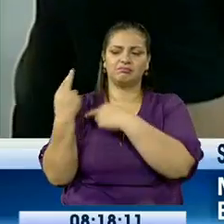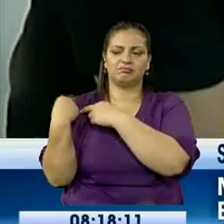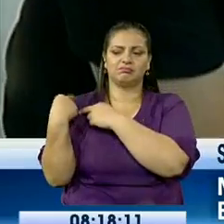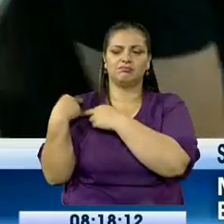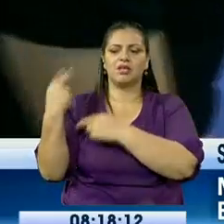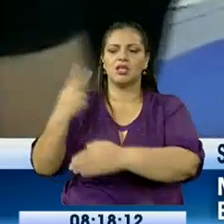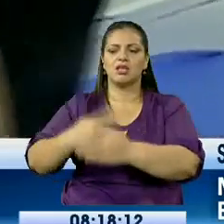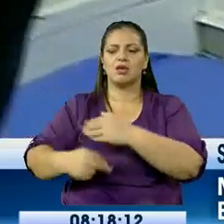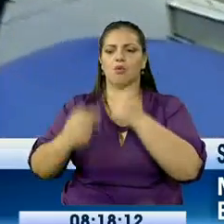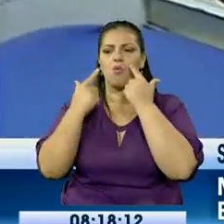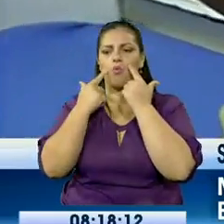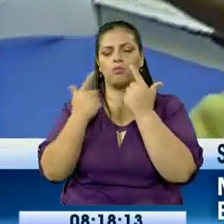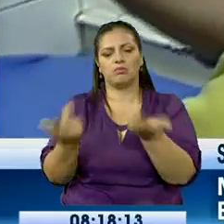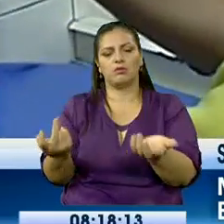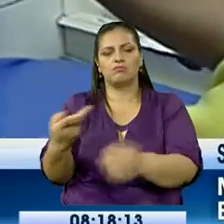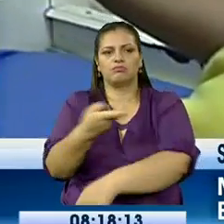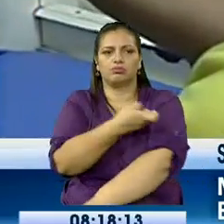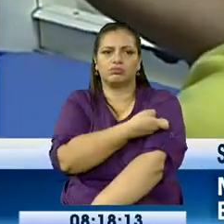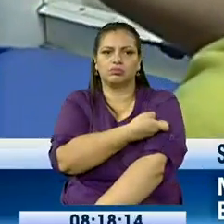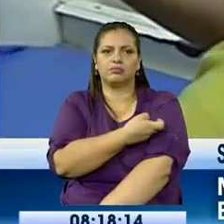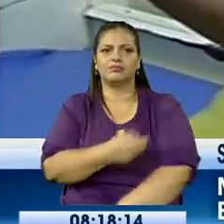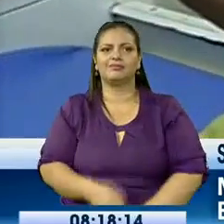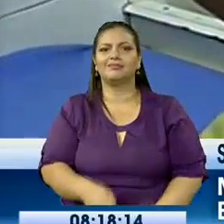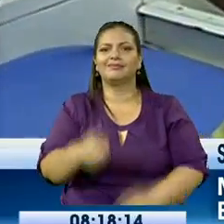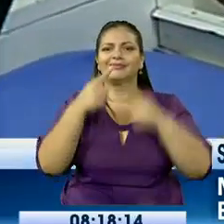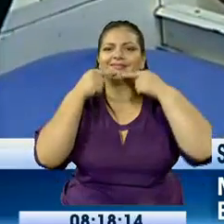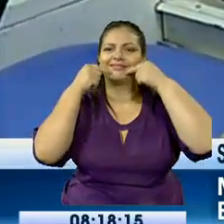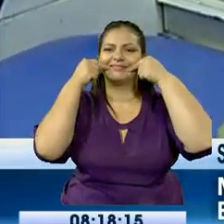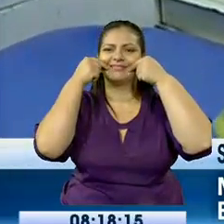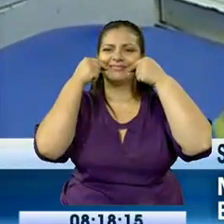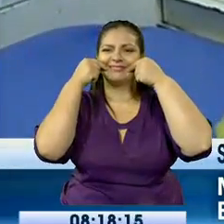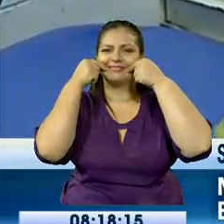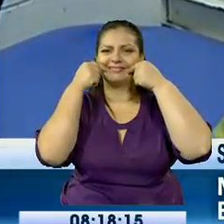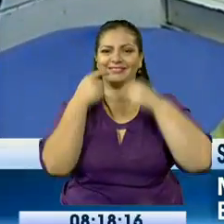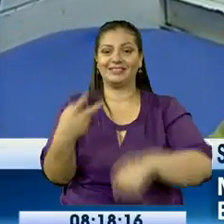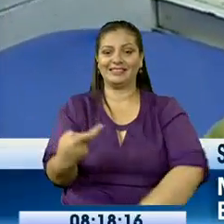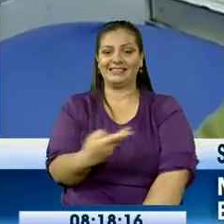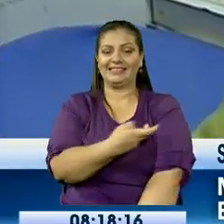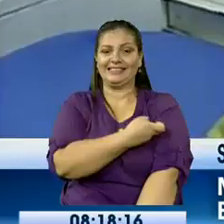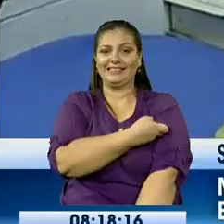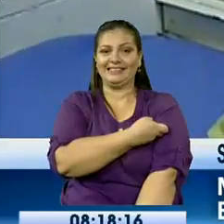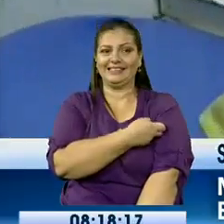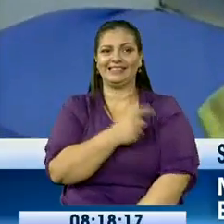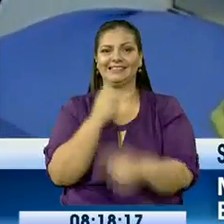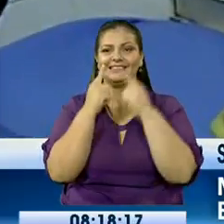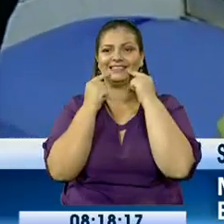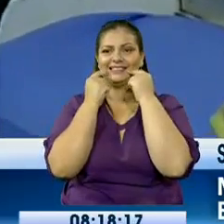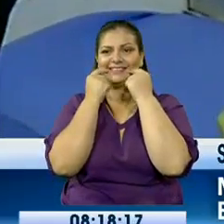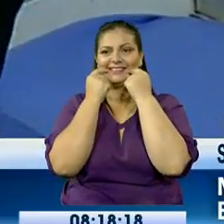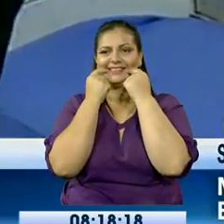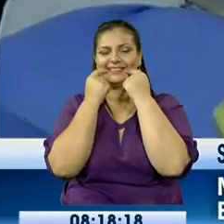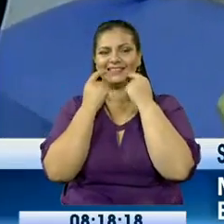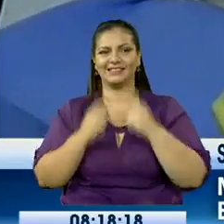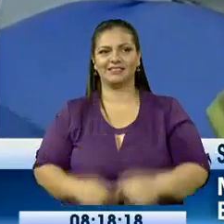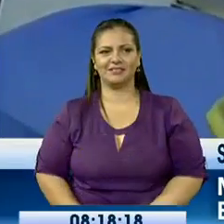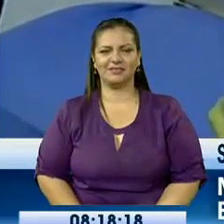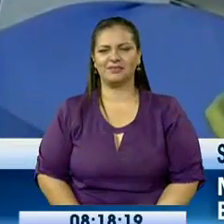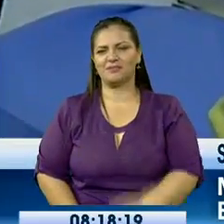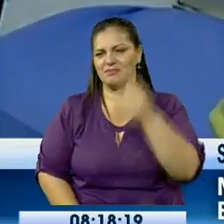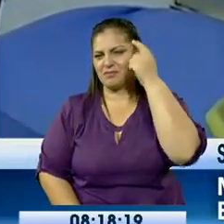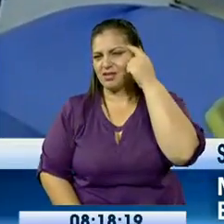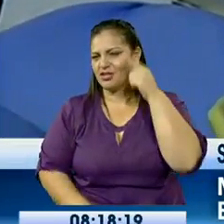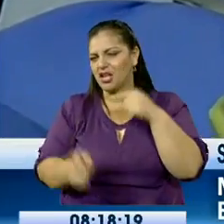Ay, está contento. Está contento el niño. Contento que lo van a vacunar. Él tiene cara de que no va a llorar.